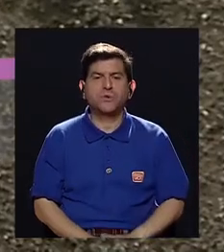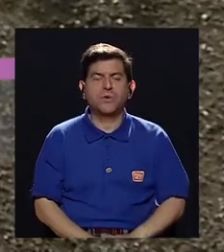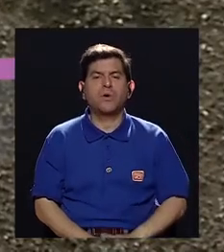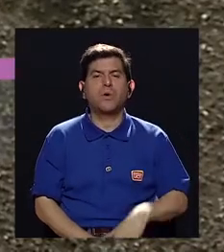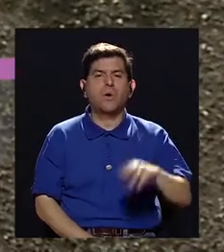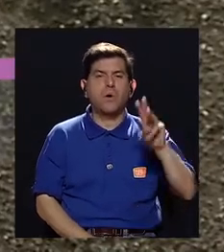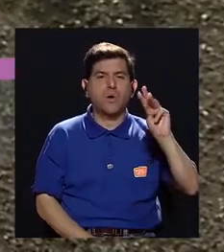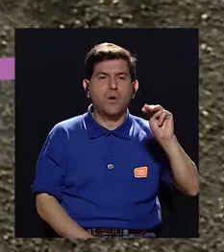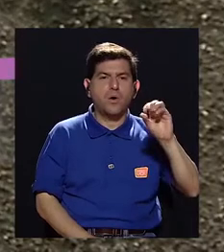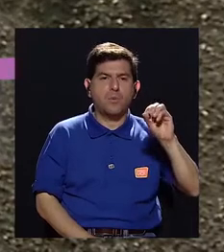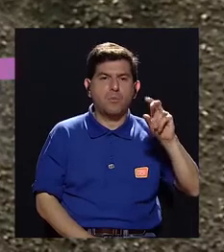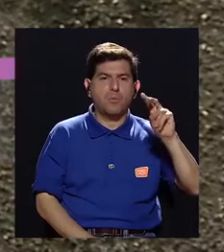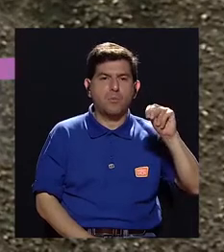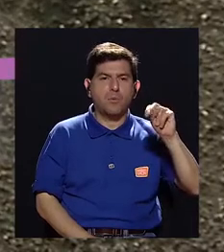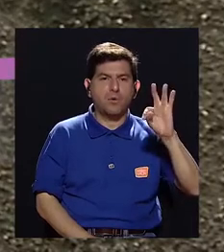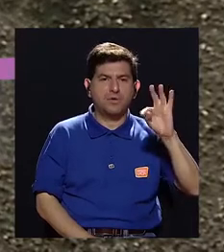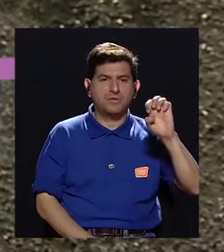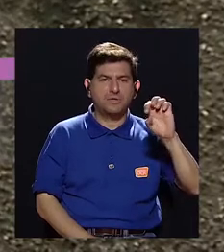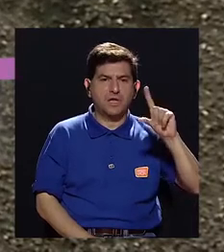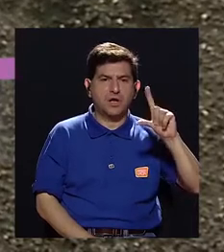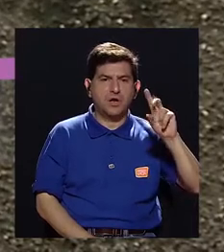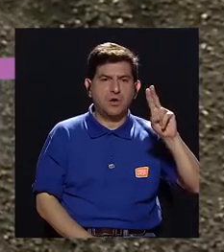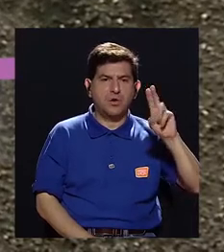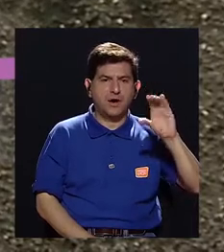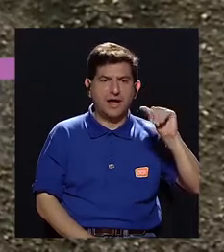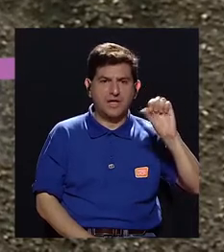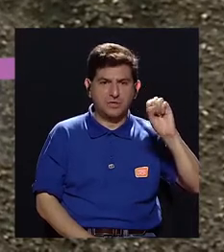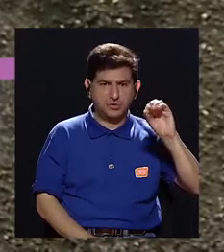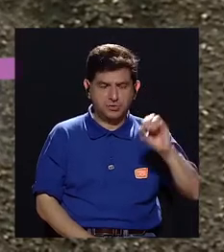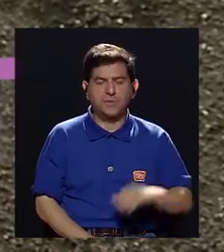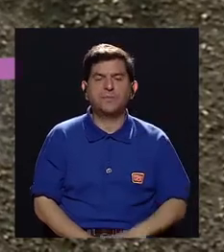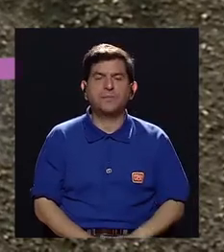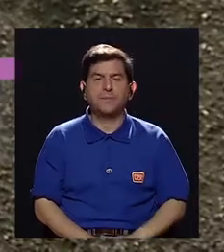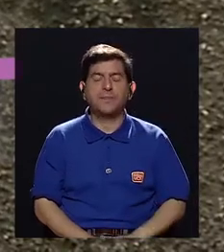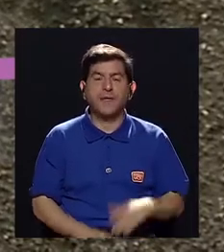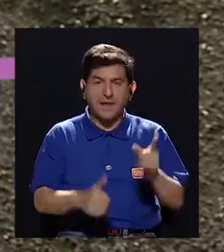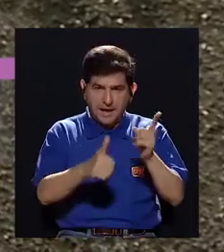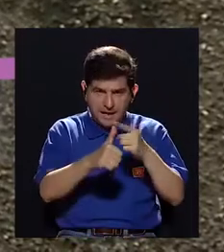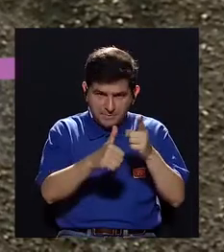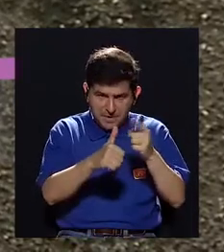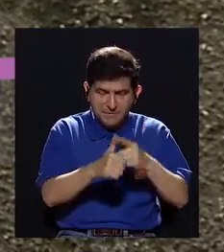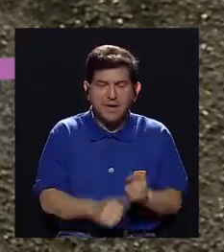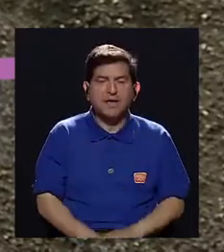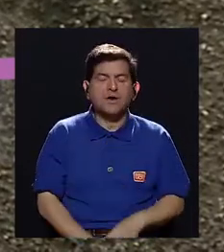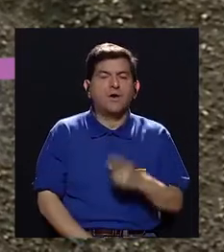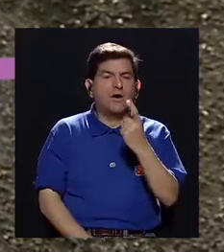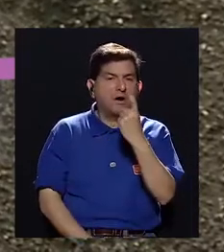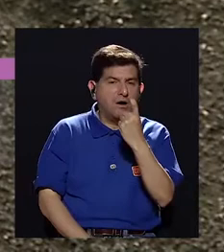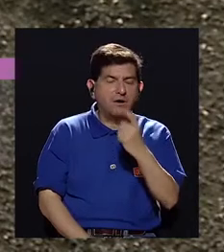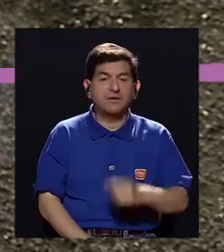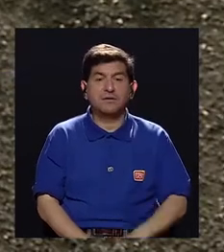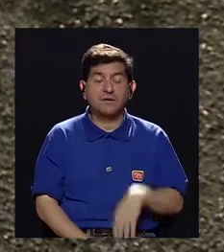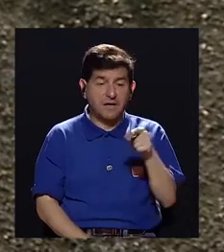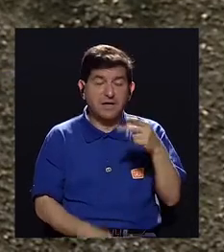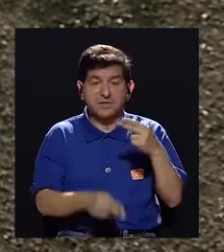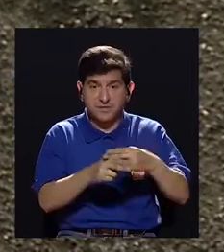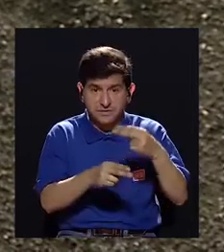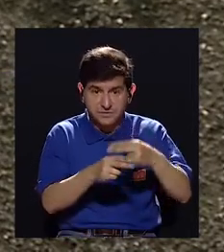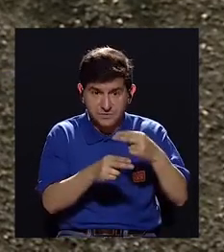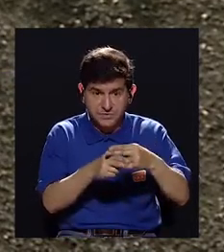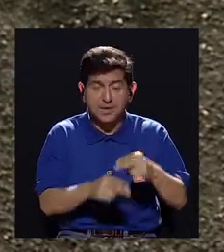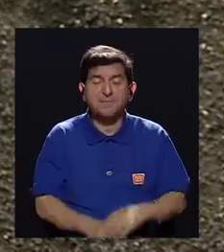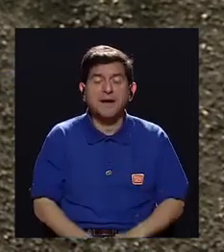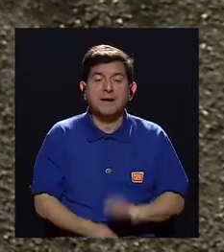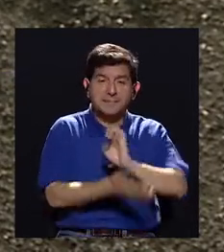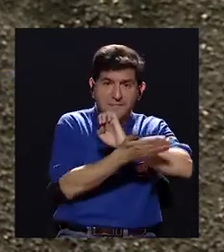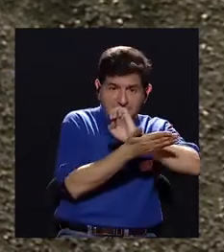llama Montelukast, es una pastilla, la beclometasona es en aerosol. Esos son lo que nosotros llamamos